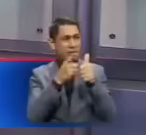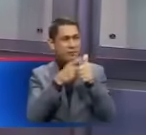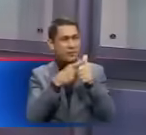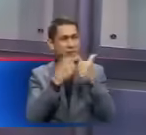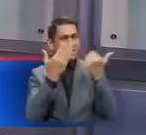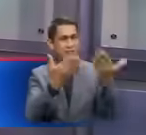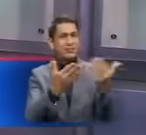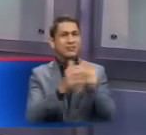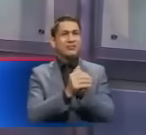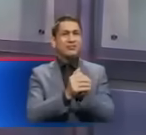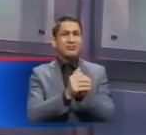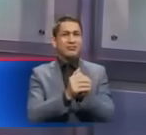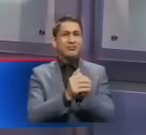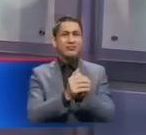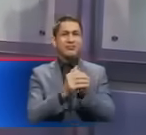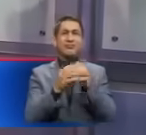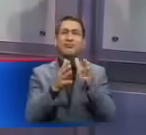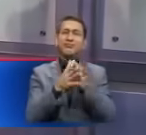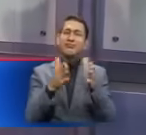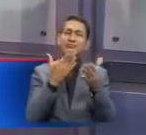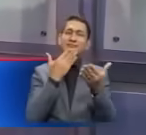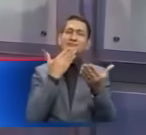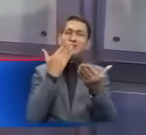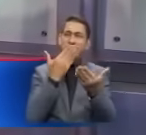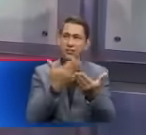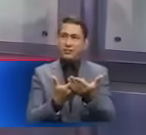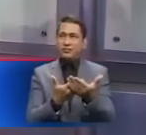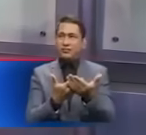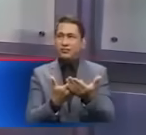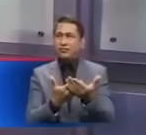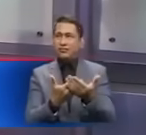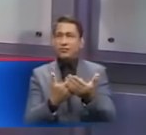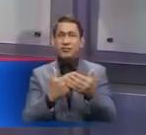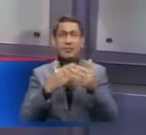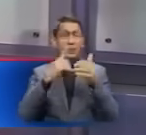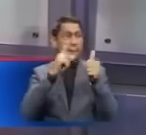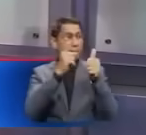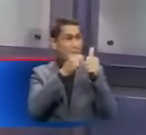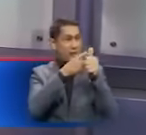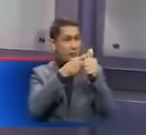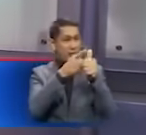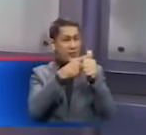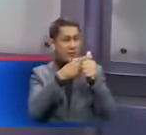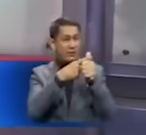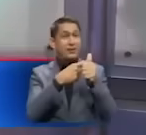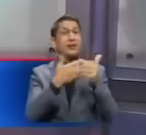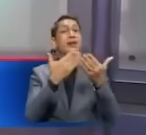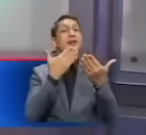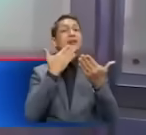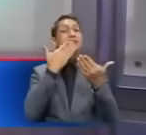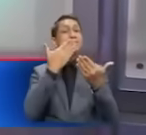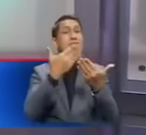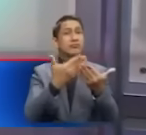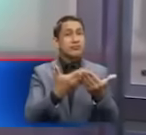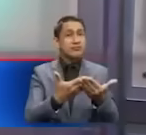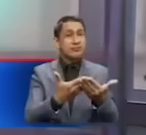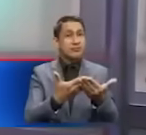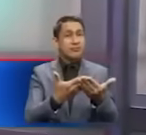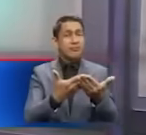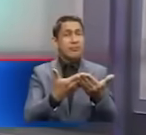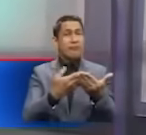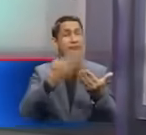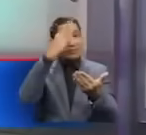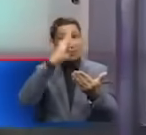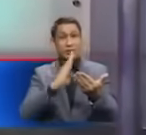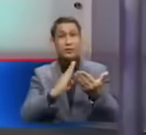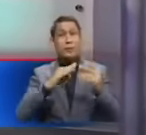éxito profesional. Bueno, muchísimas gracias. Yo, ante todo, quiero darle gracias primero a Dios por haberme permitido por